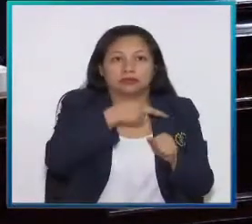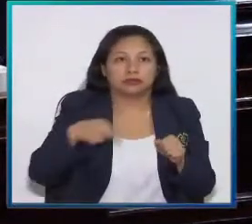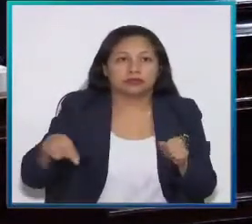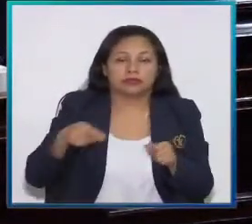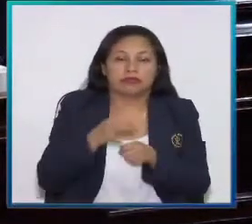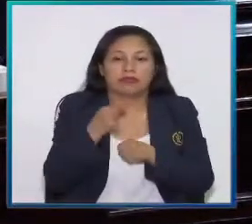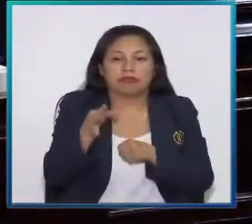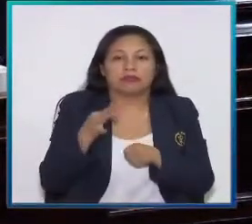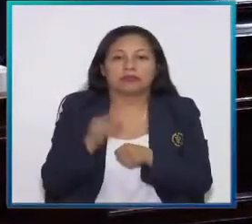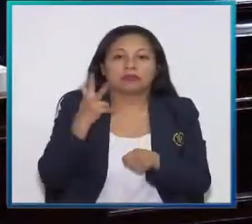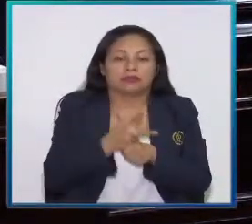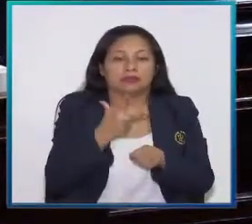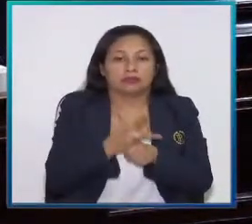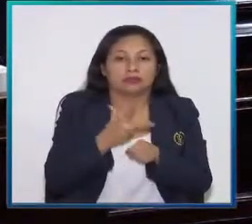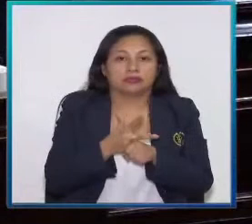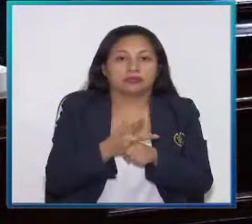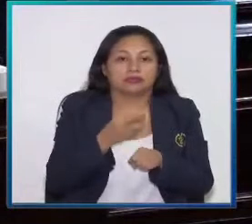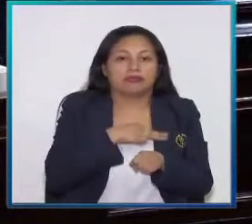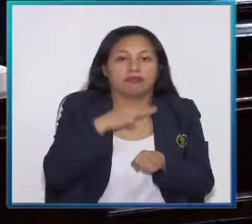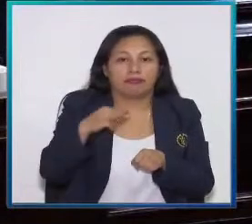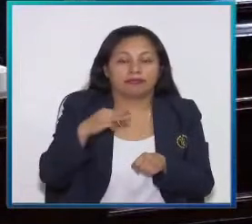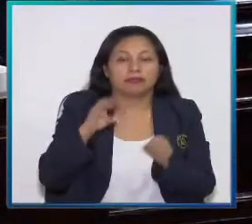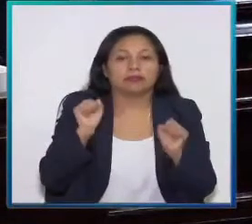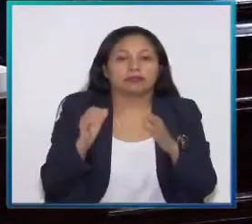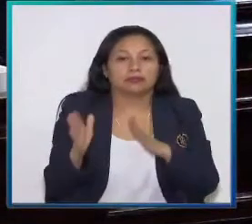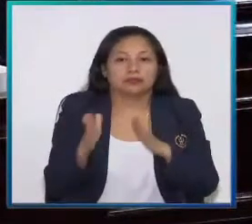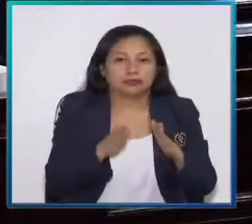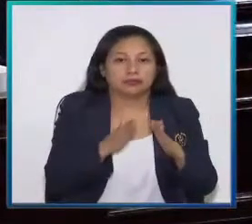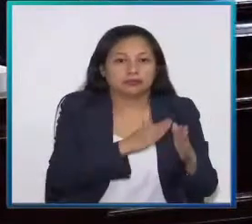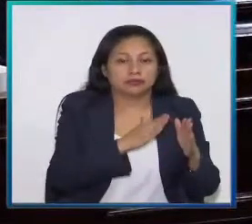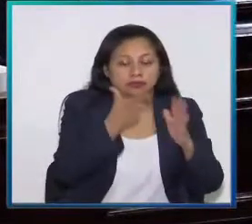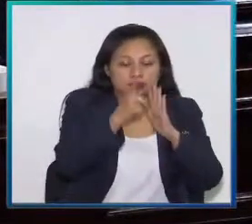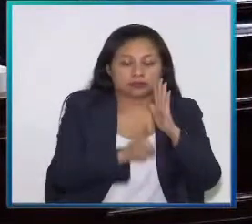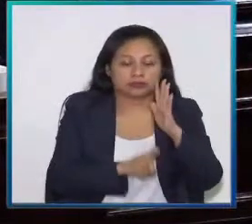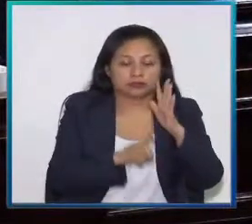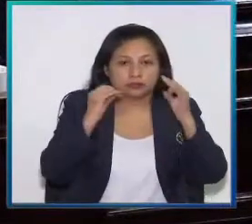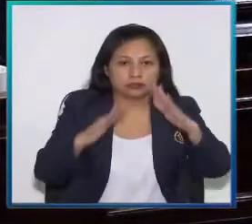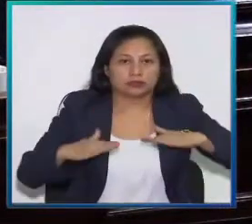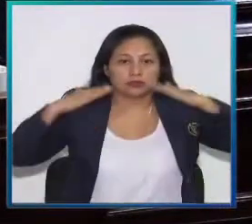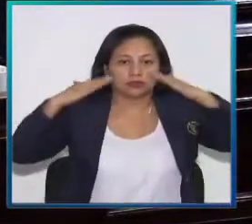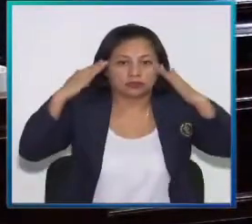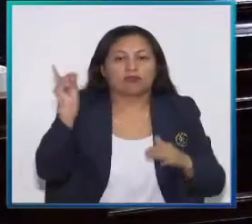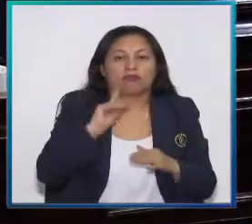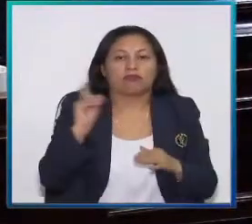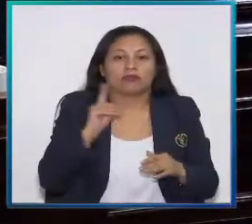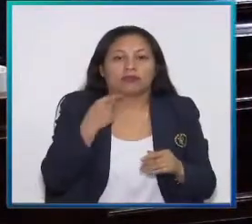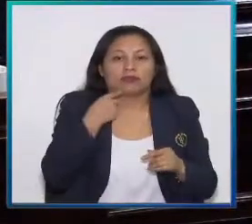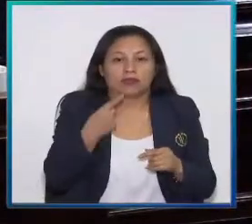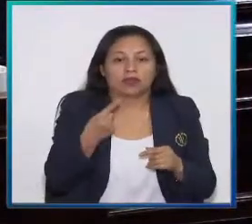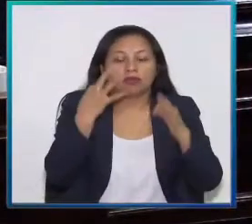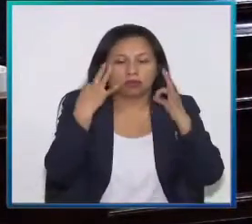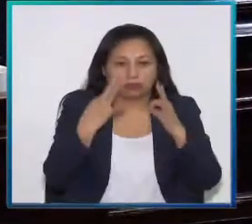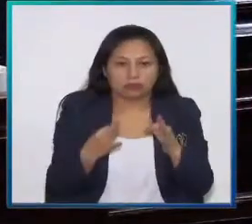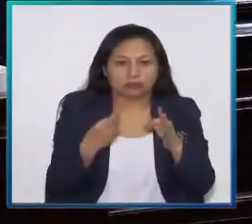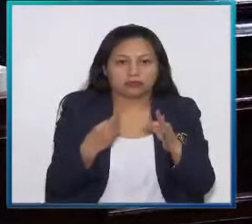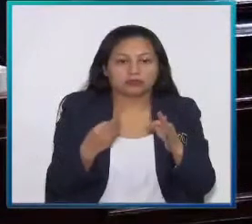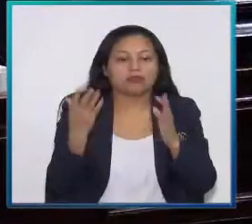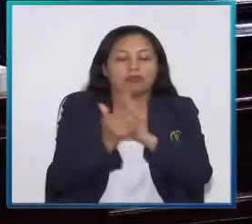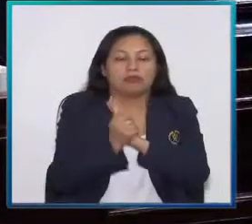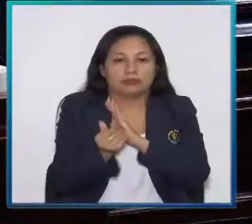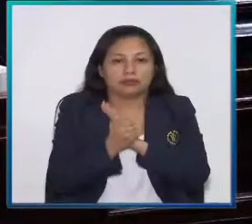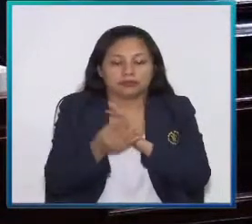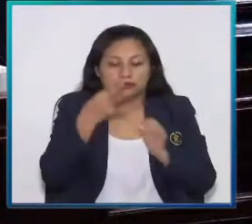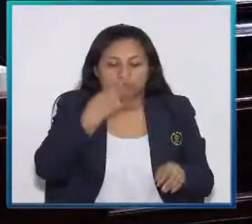del pueblo de Guatemala les exigimos un proceso de nominación de altura, donde se elijan candidatos por su